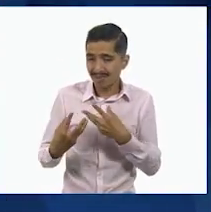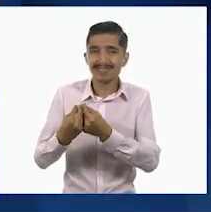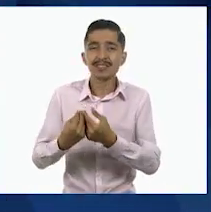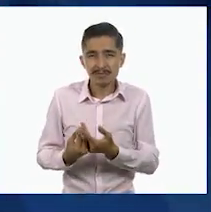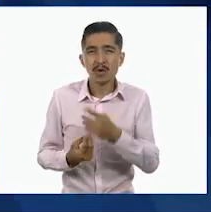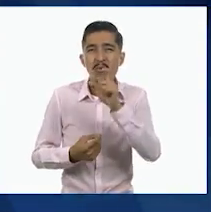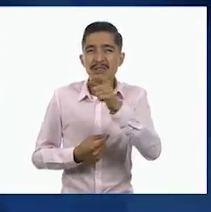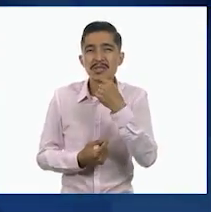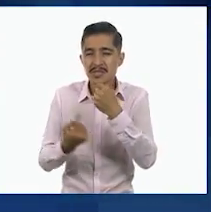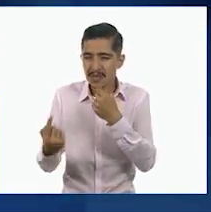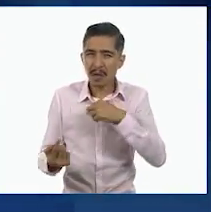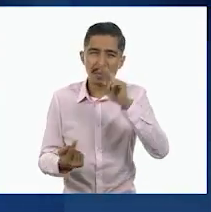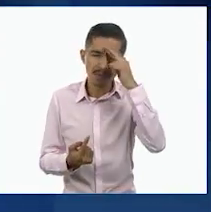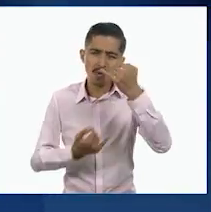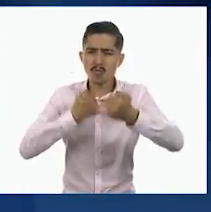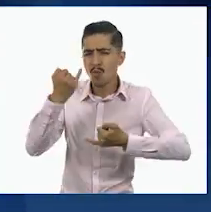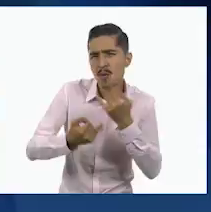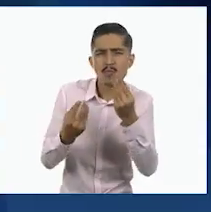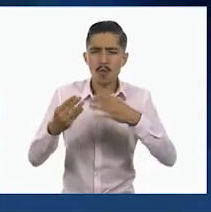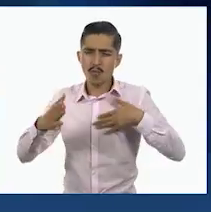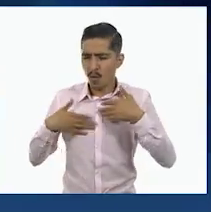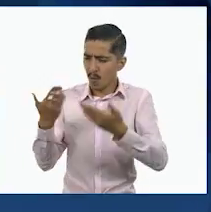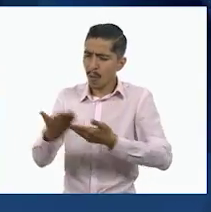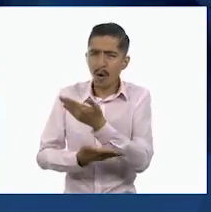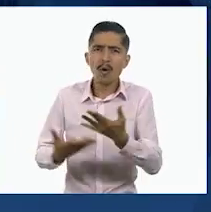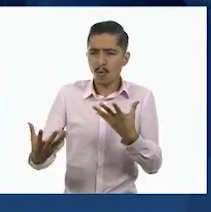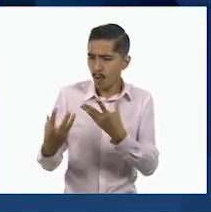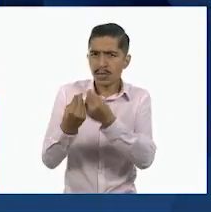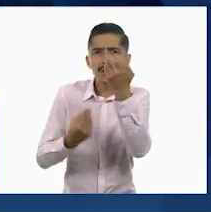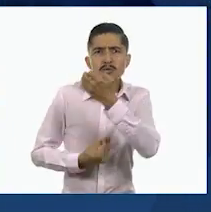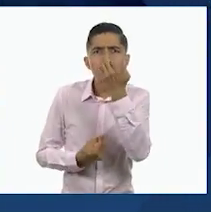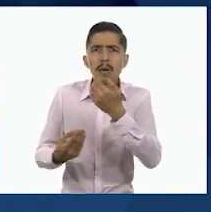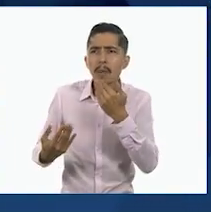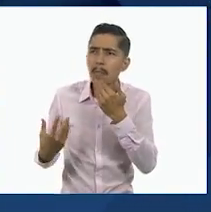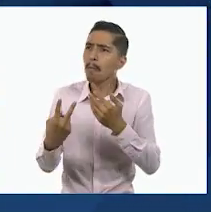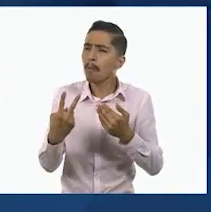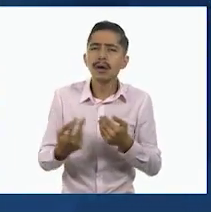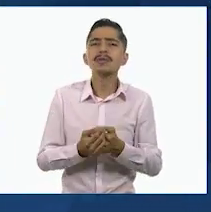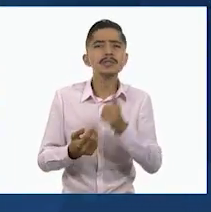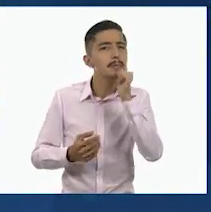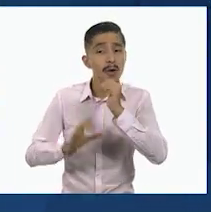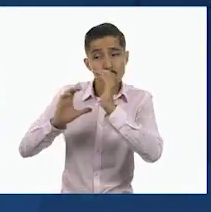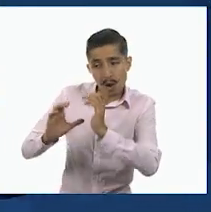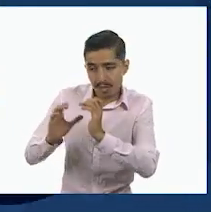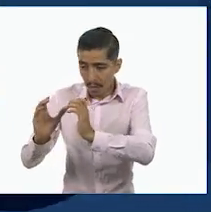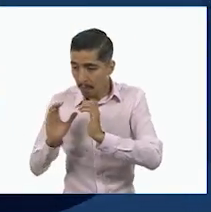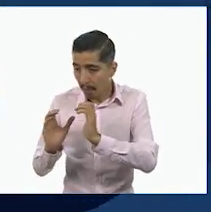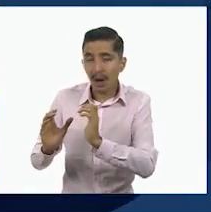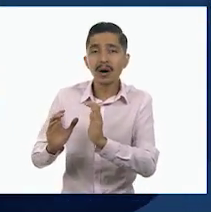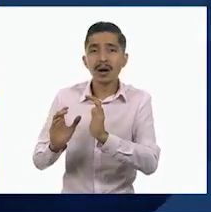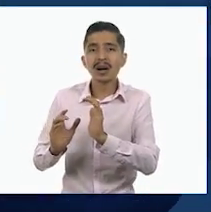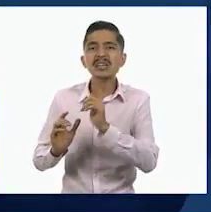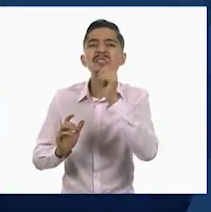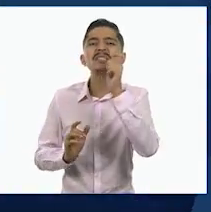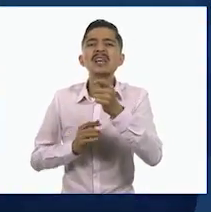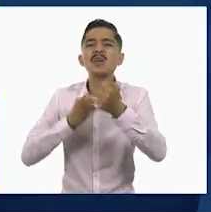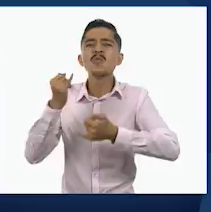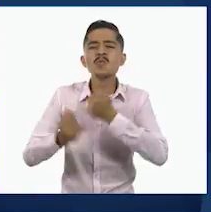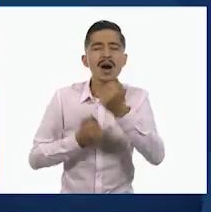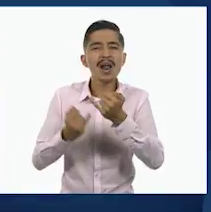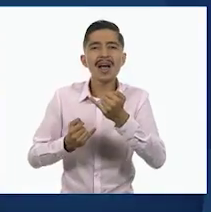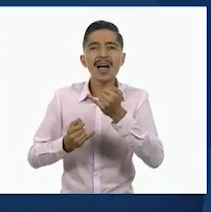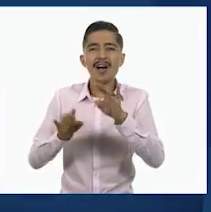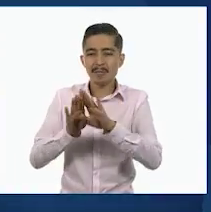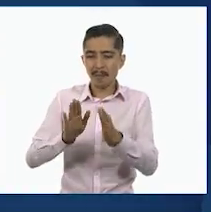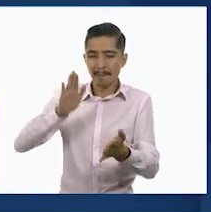niñas jugábamos mucho e íbamos juntas a la escuela. Siempre nos cuidábamos y nuestro juego favorito era Stop. Tengo recuerdos